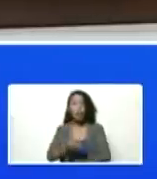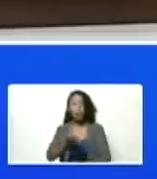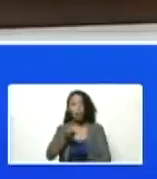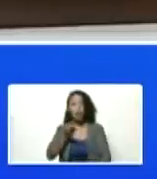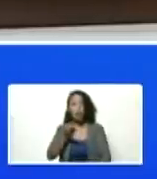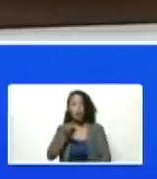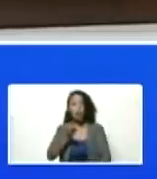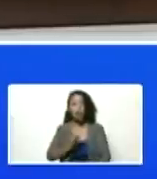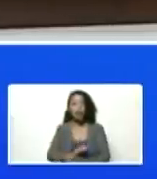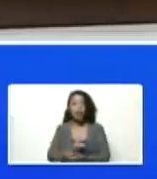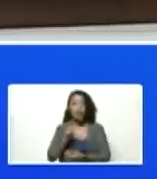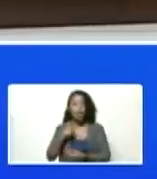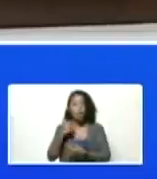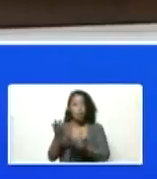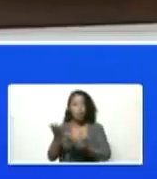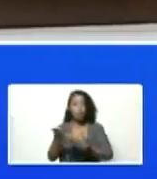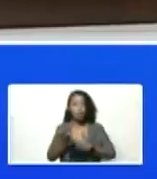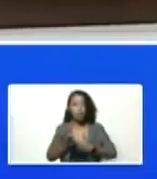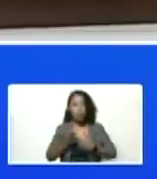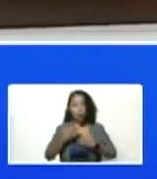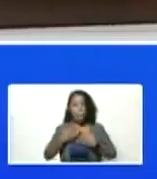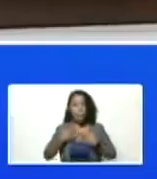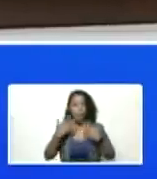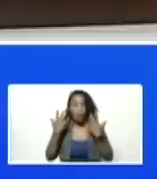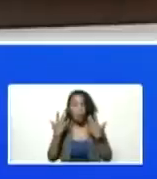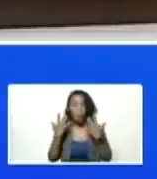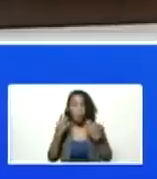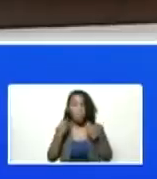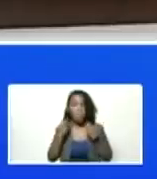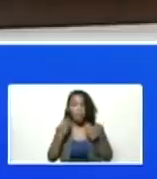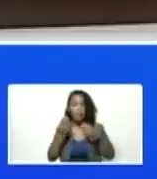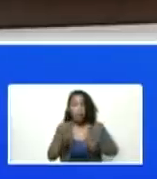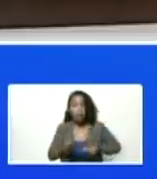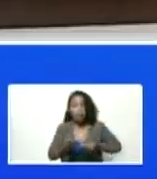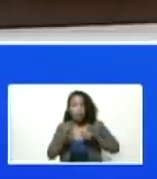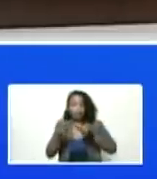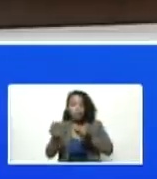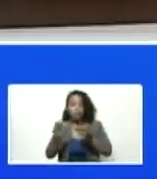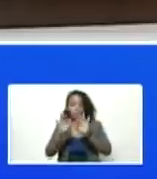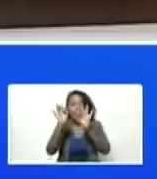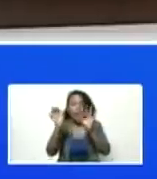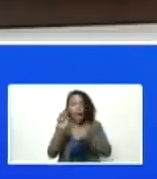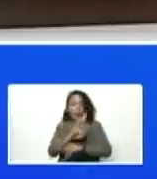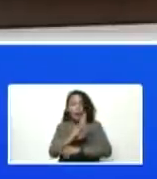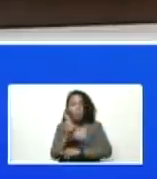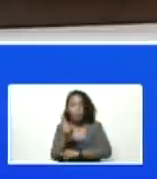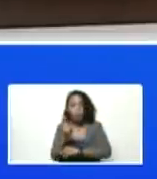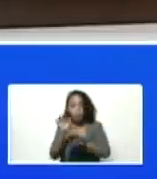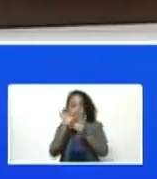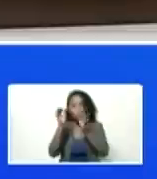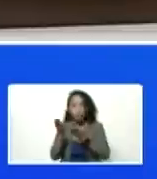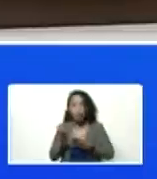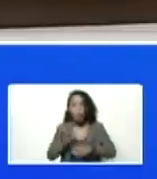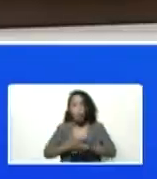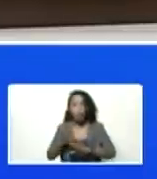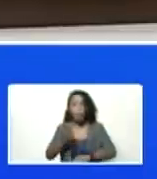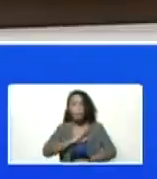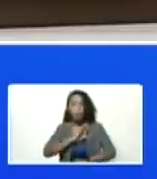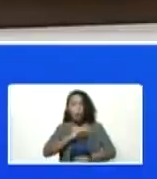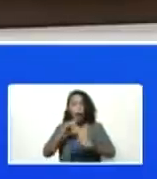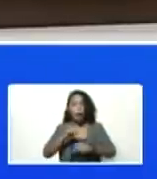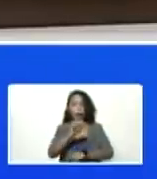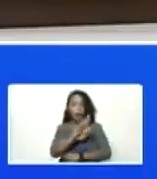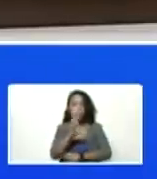Y lo recibí en mis manos para entregárselo a la República, porque le pertenece a la República.